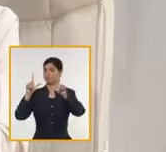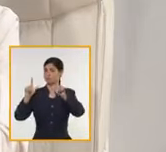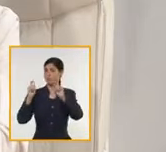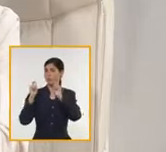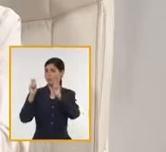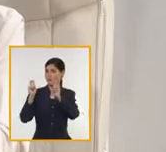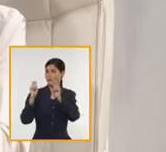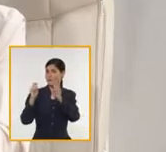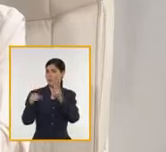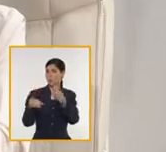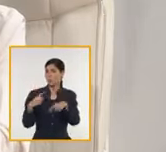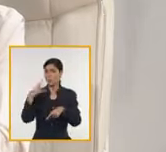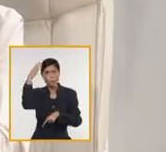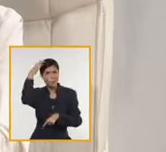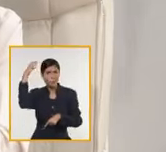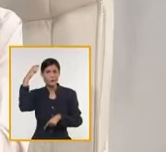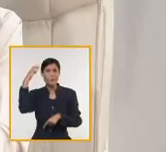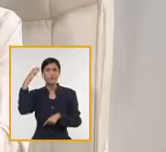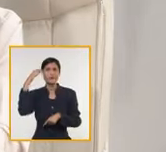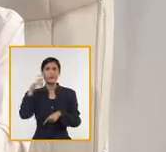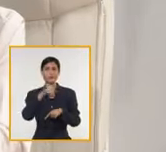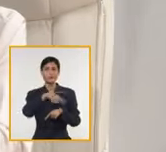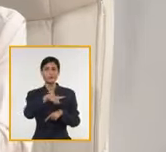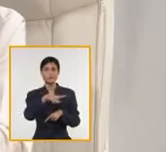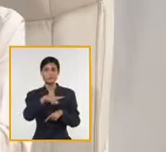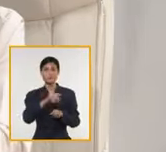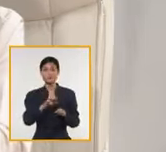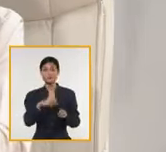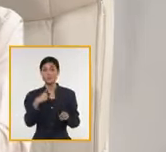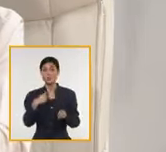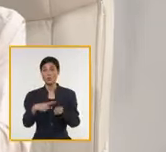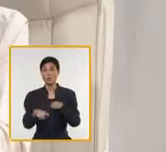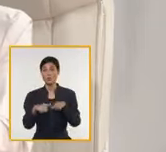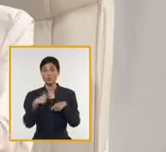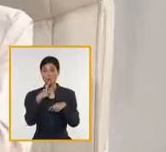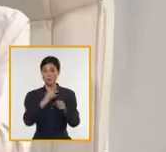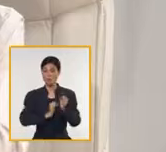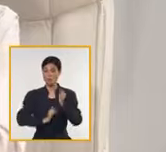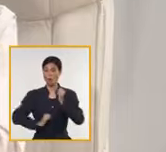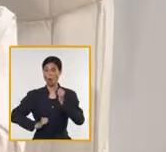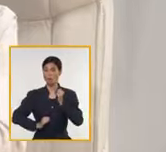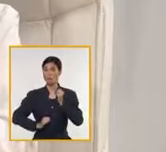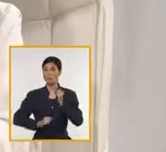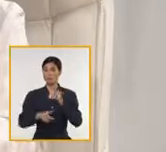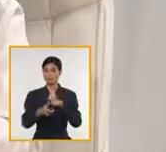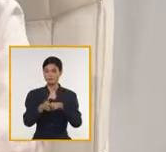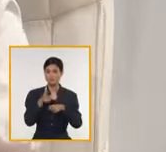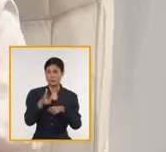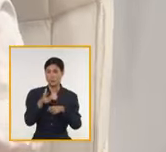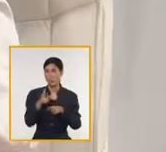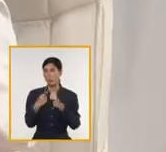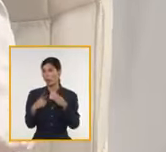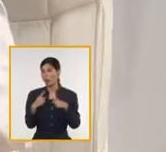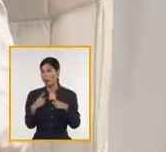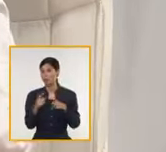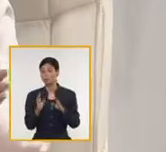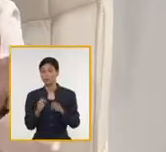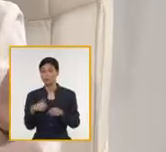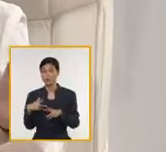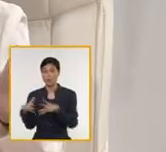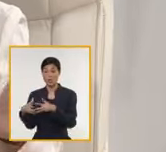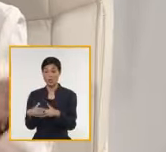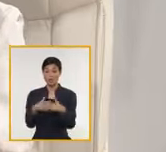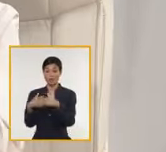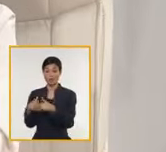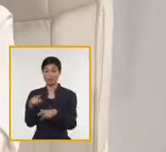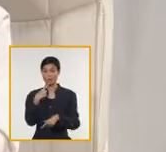con un aparente motivo, la supuesta existencia de armas de destrucción masiva. Ahora aquí es la supuesta existencia